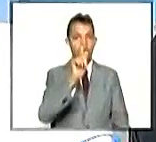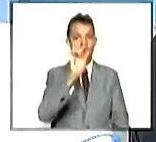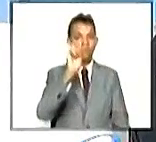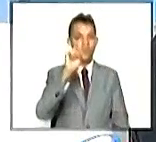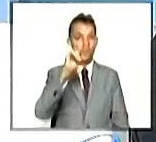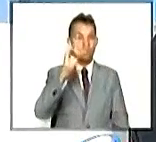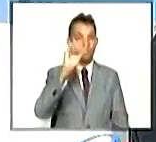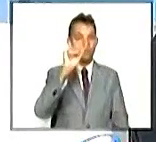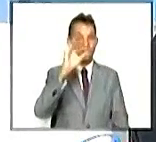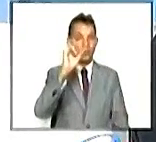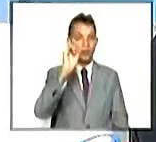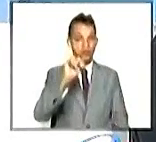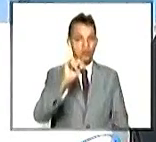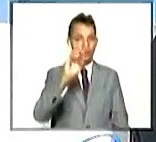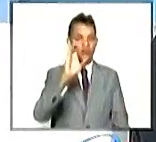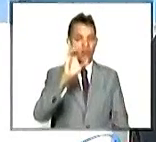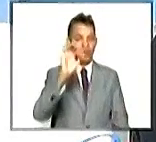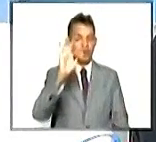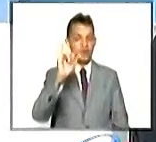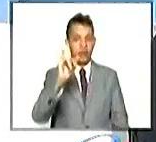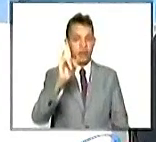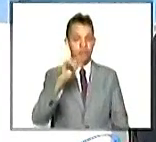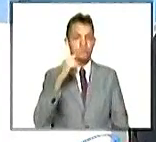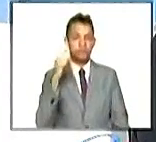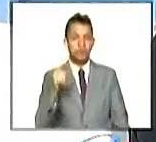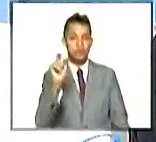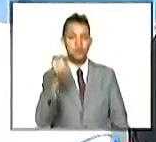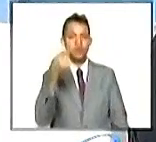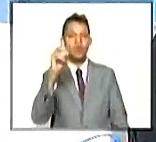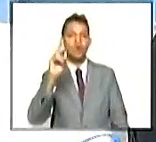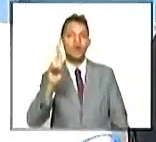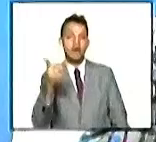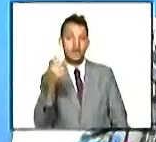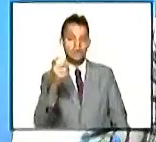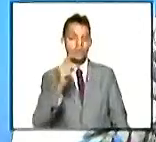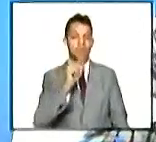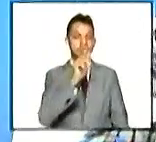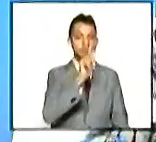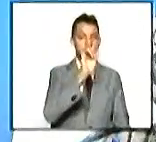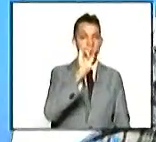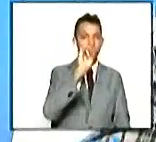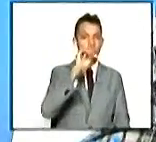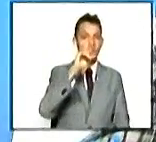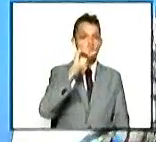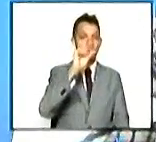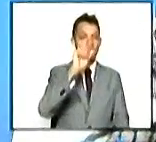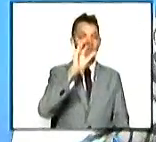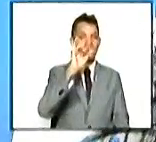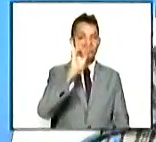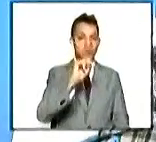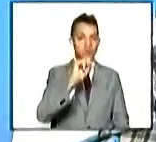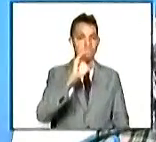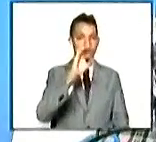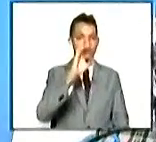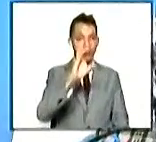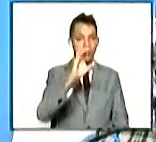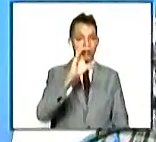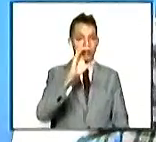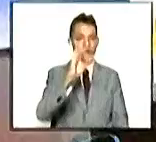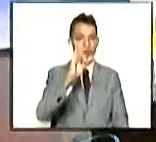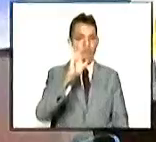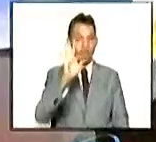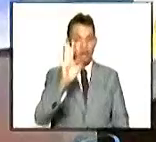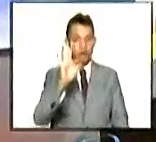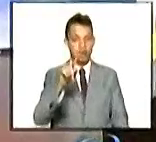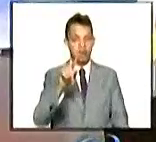www.fundacionceite.org, o escribirnos al correo. Fundación CIT. CIT. CIT.